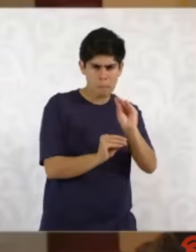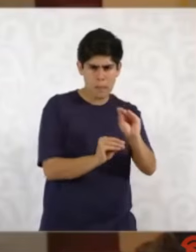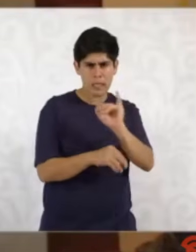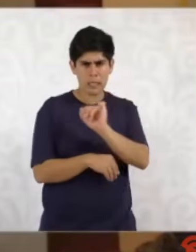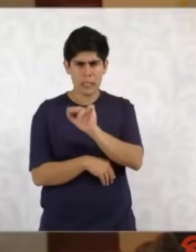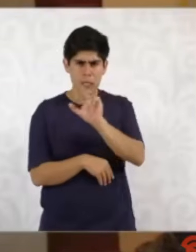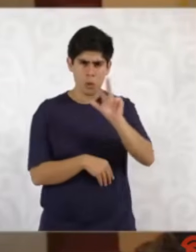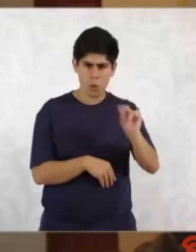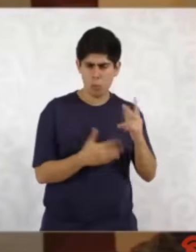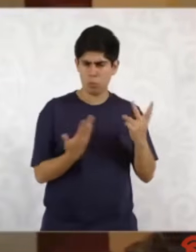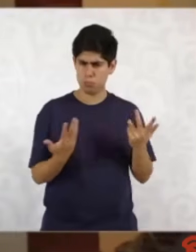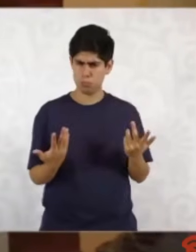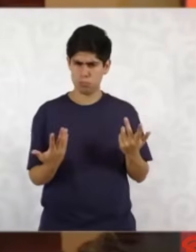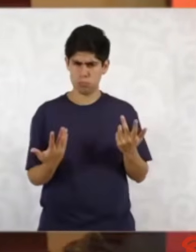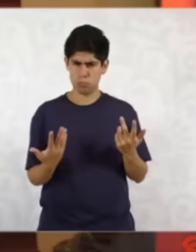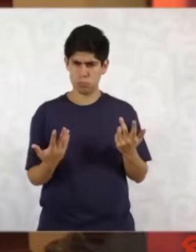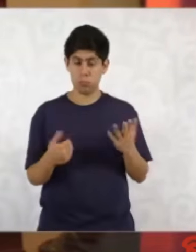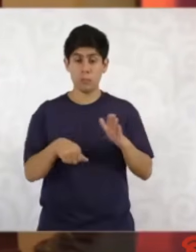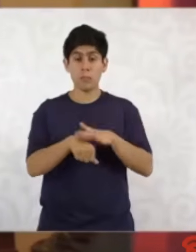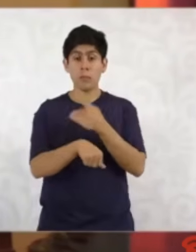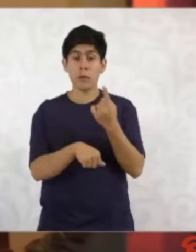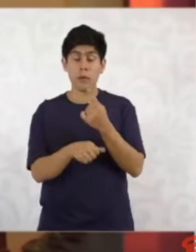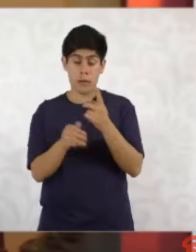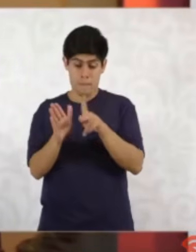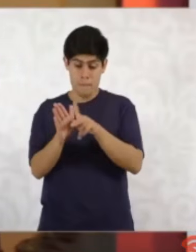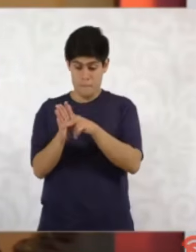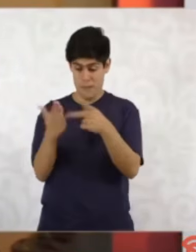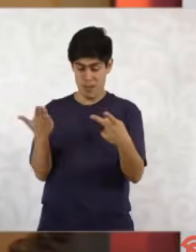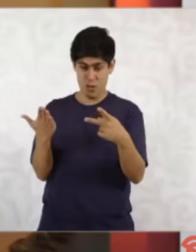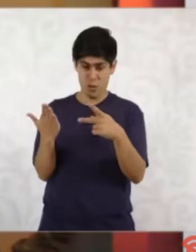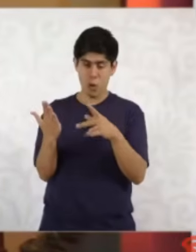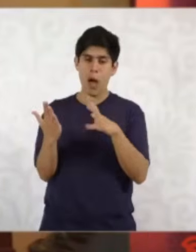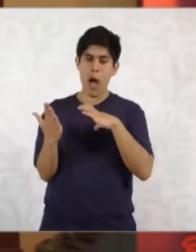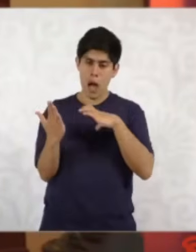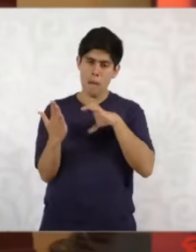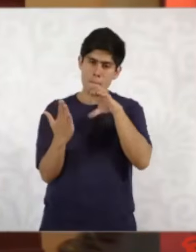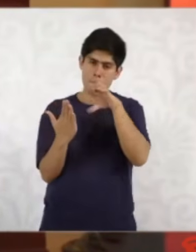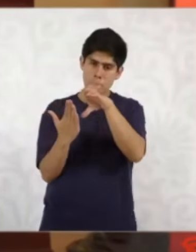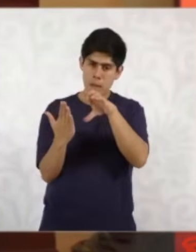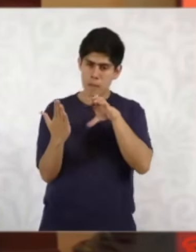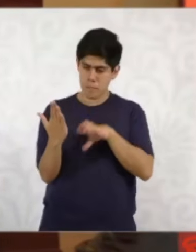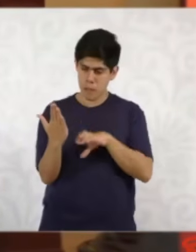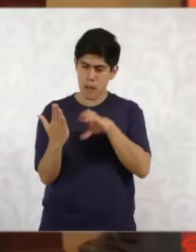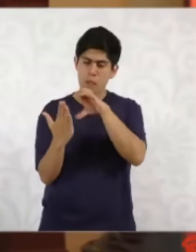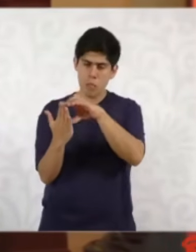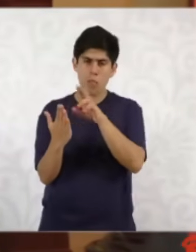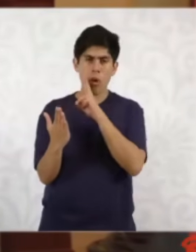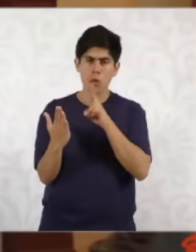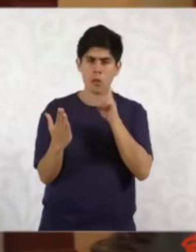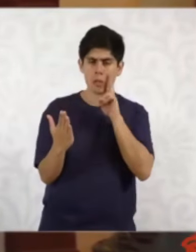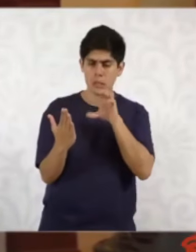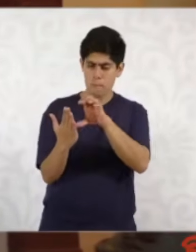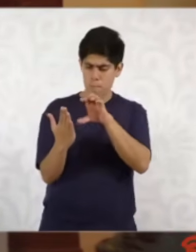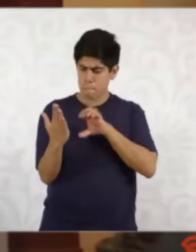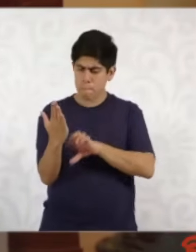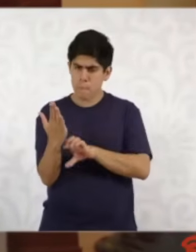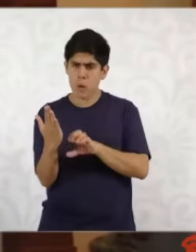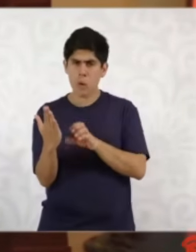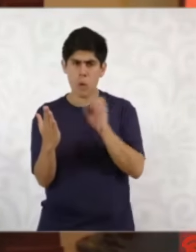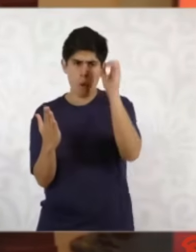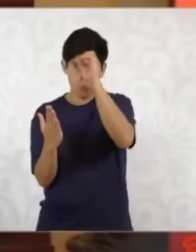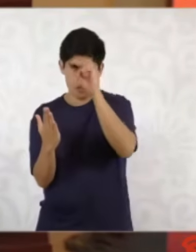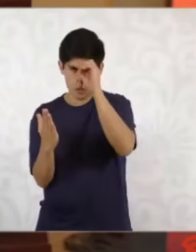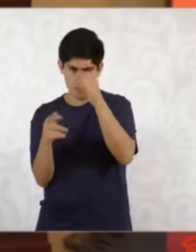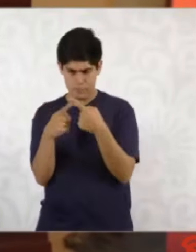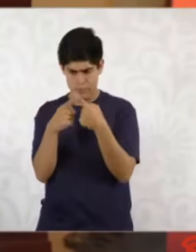se distingue con claridad lo que es una columna de opinión de lo que es una noticia. Las columnas de opinión no te